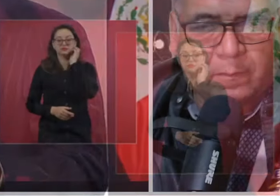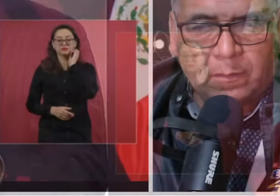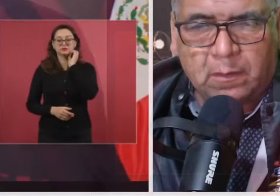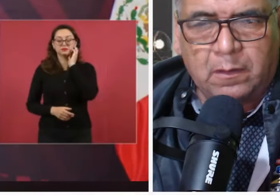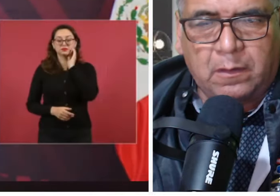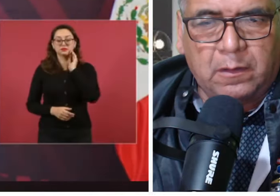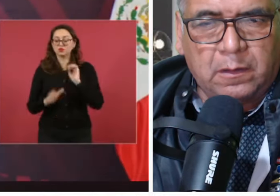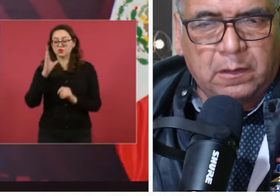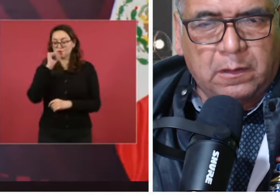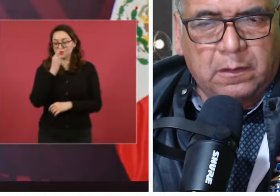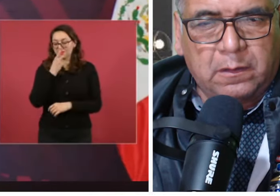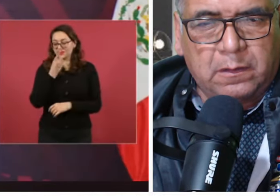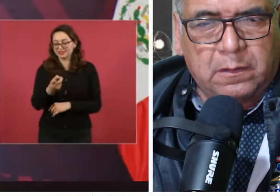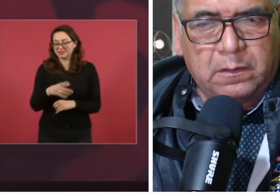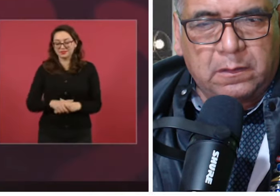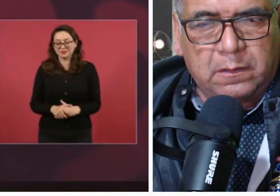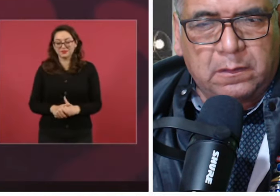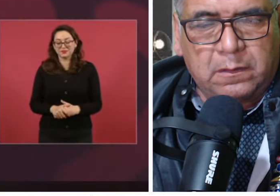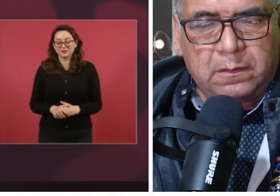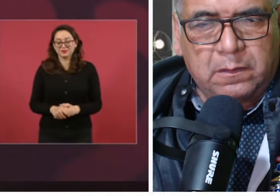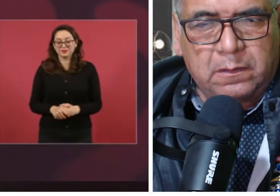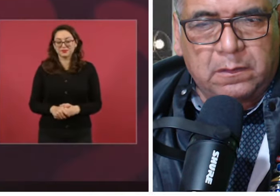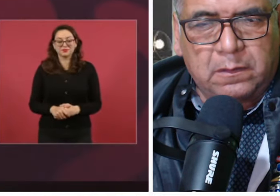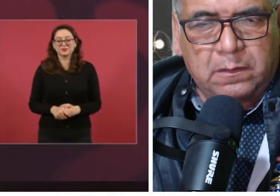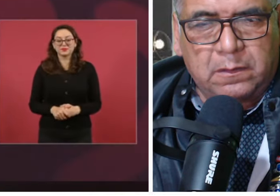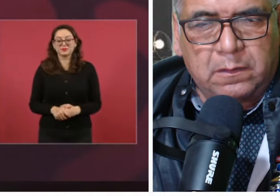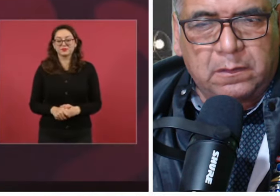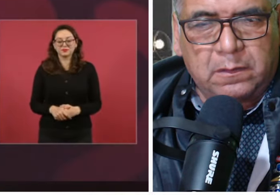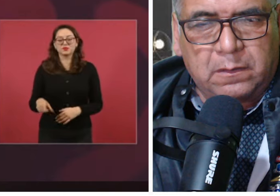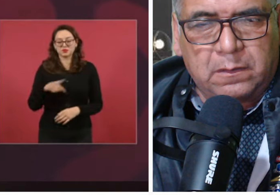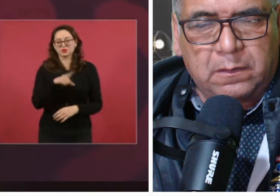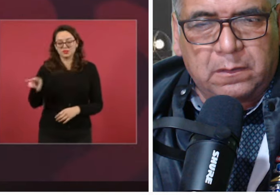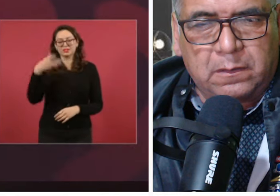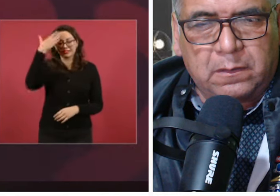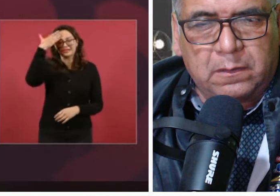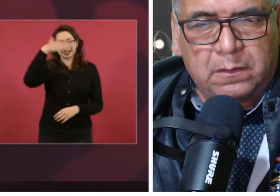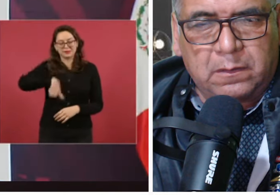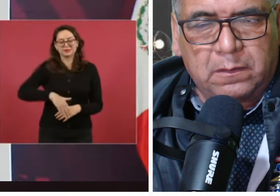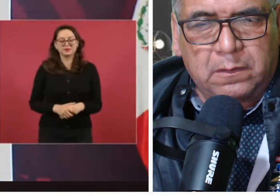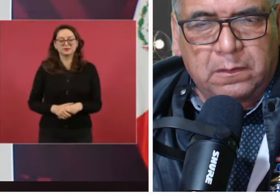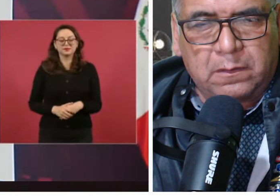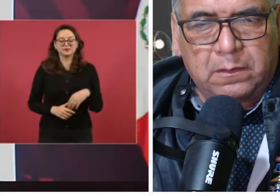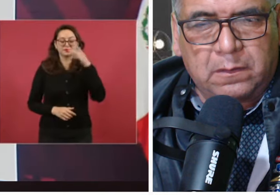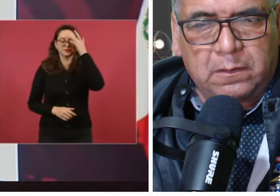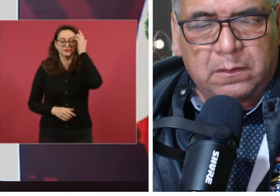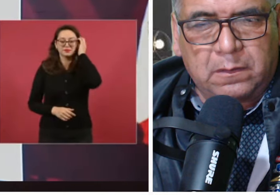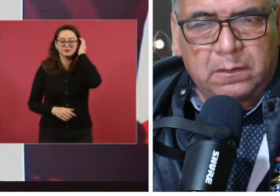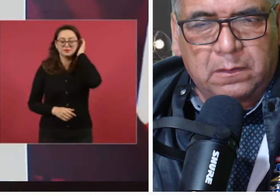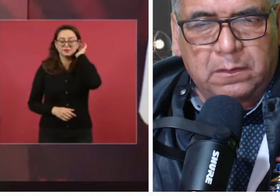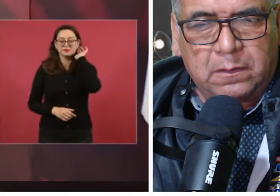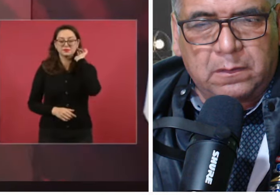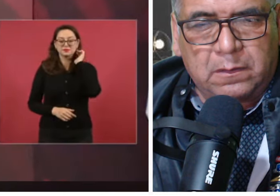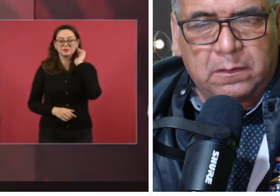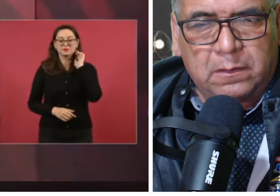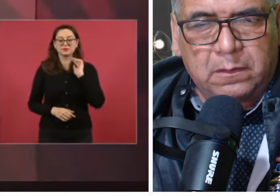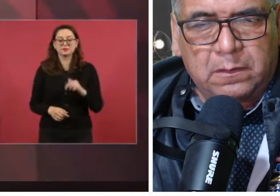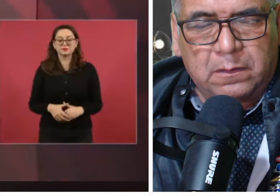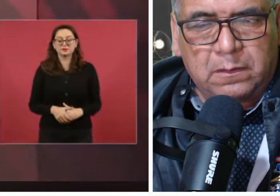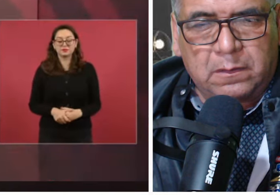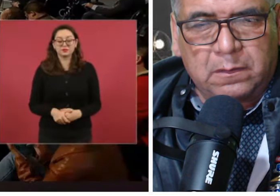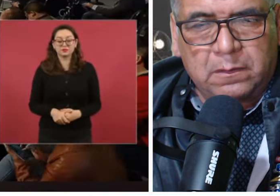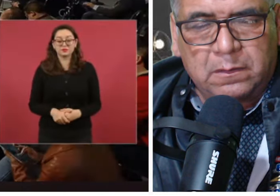no lo voy a decir, pero ya por ahí deben ustedes imaginar, para tener